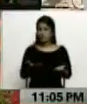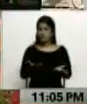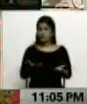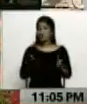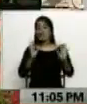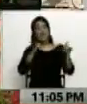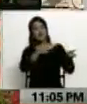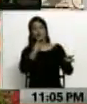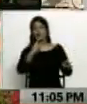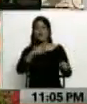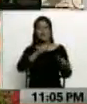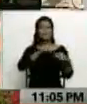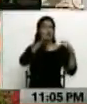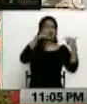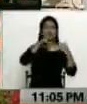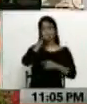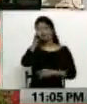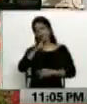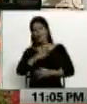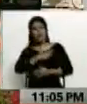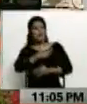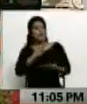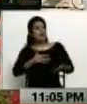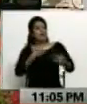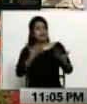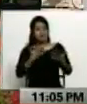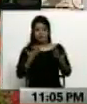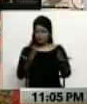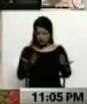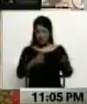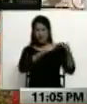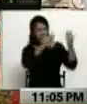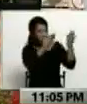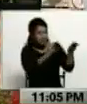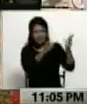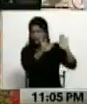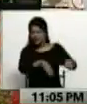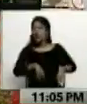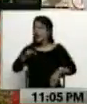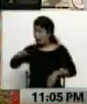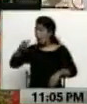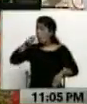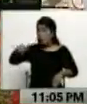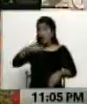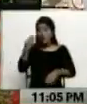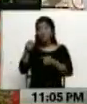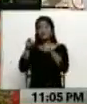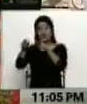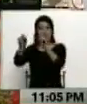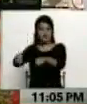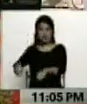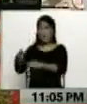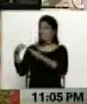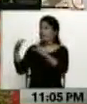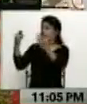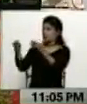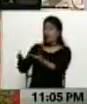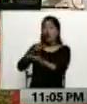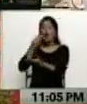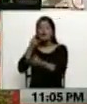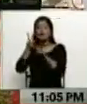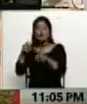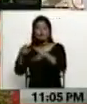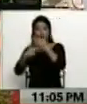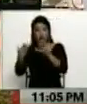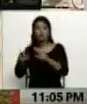corruptos vi a presentarse como la esperanza aquí en Venezuela por Dios la esperanza aquí es este pueblo son los jóvenes revolucionarios las muchachas y los